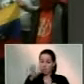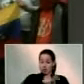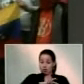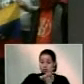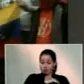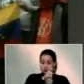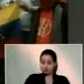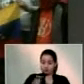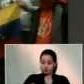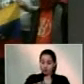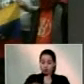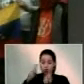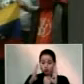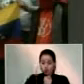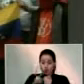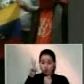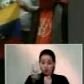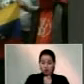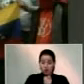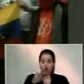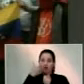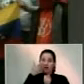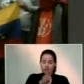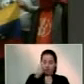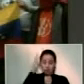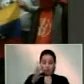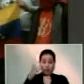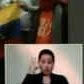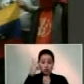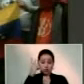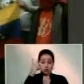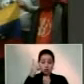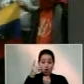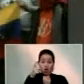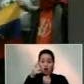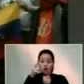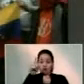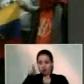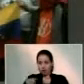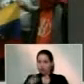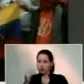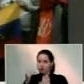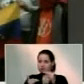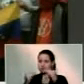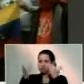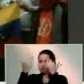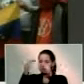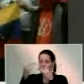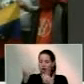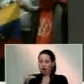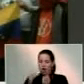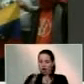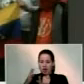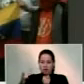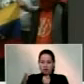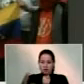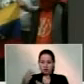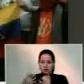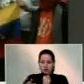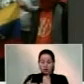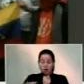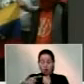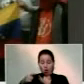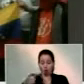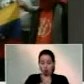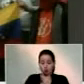civil, en este caso los estudiantes venezolanos que se encuentran aquí y instancias superiores. Entonces eso sería un poco, habrá